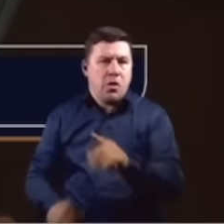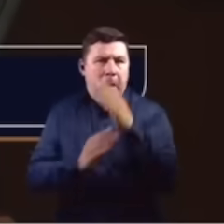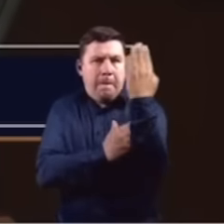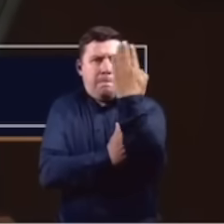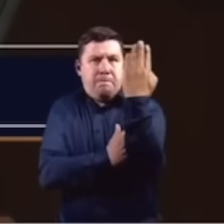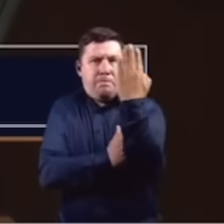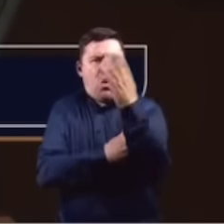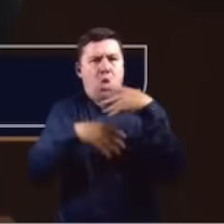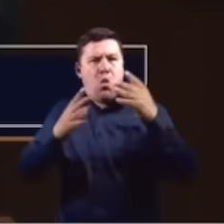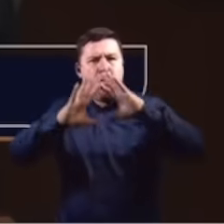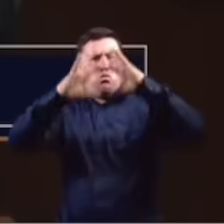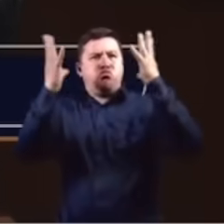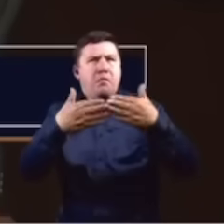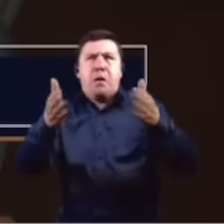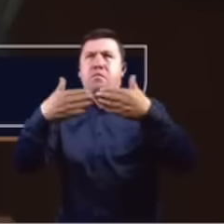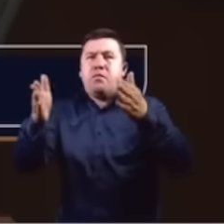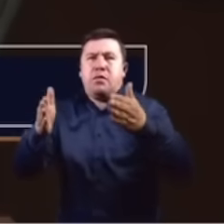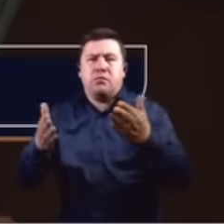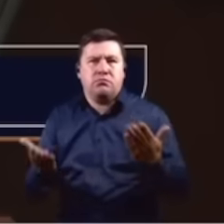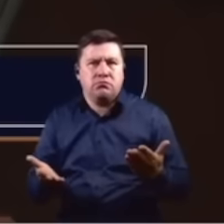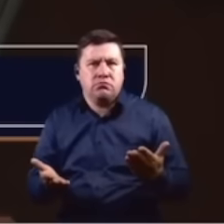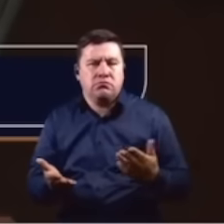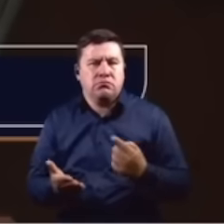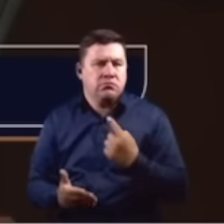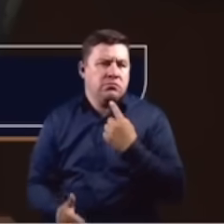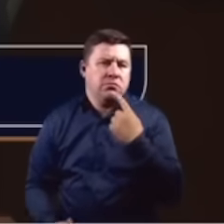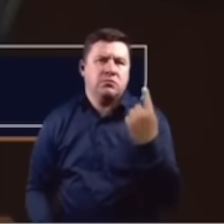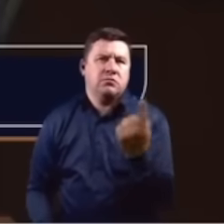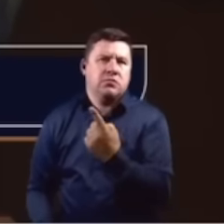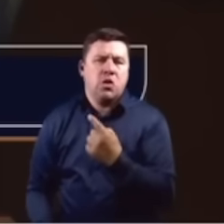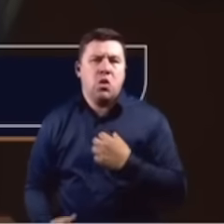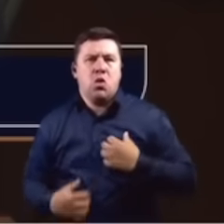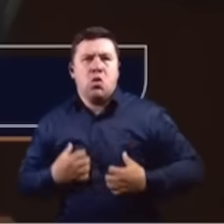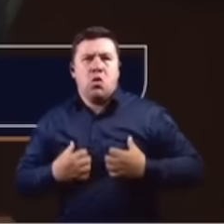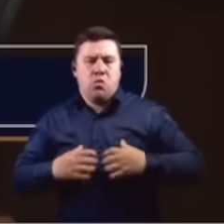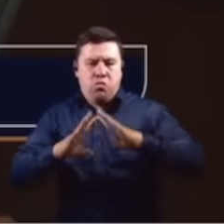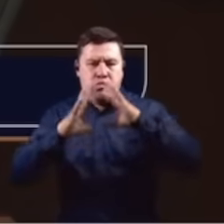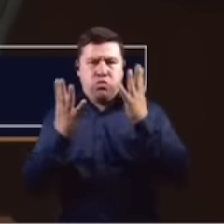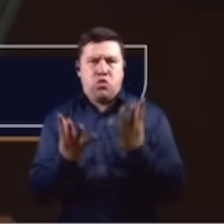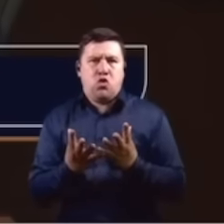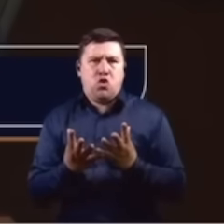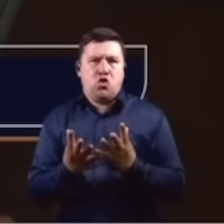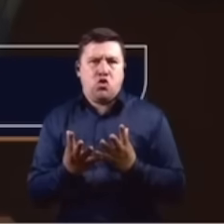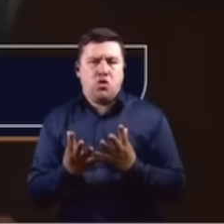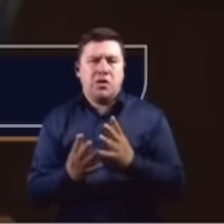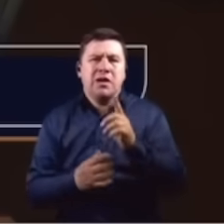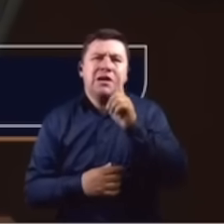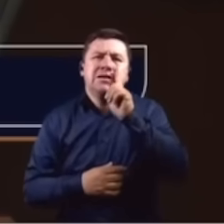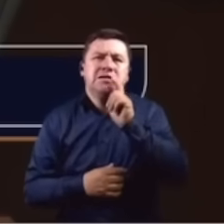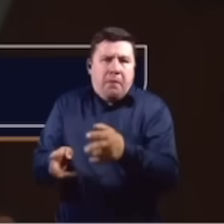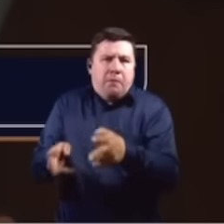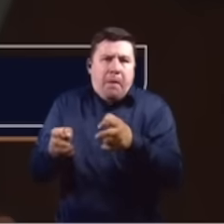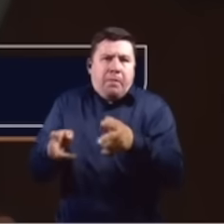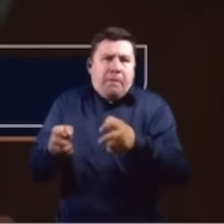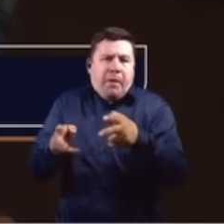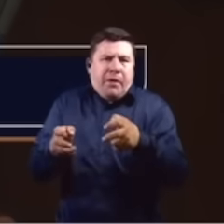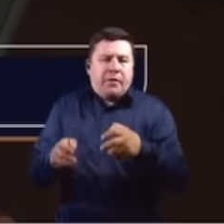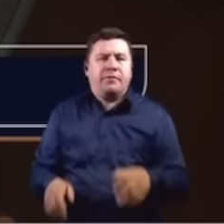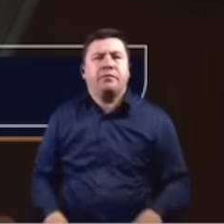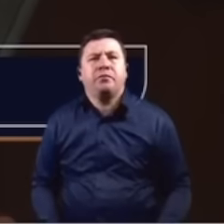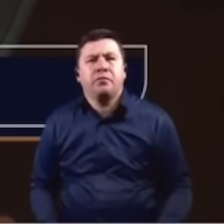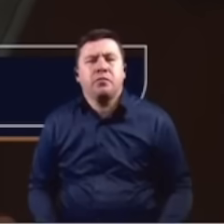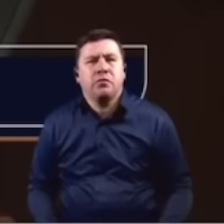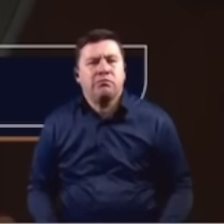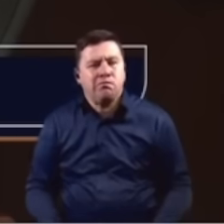ha dado la vuelta al planeta entero, destapando el tenebroso mundo de la explotación sexual infantil. Su capacidad